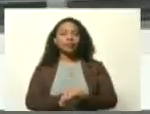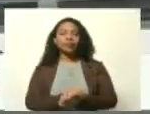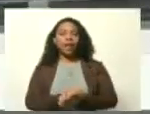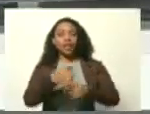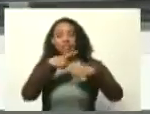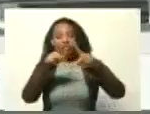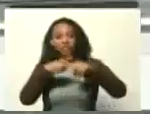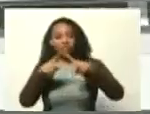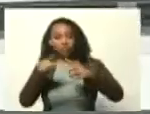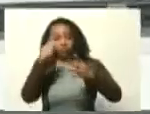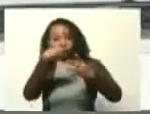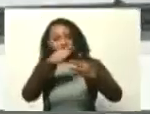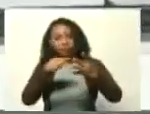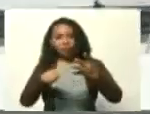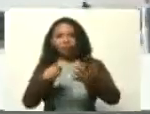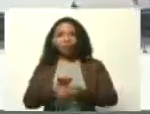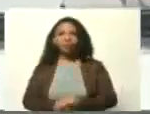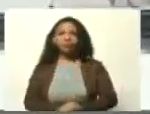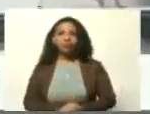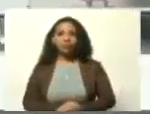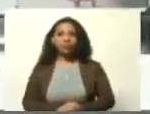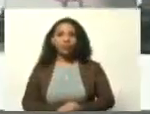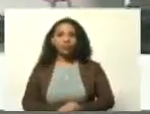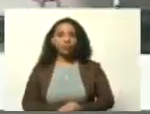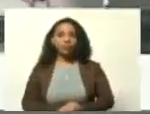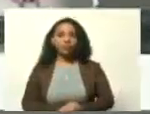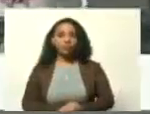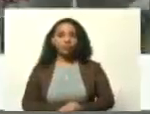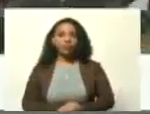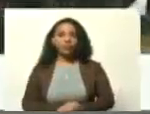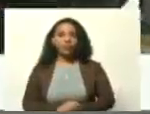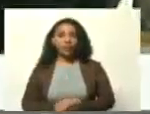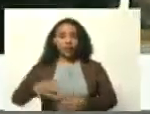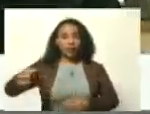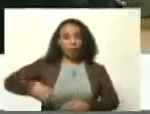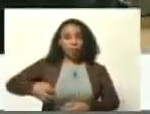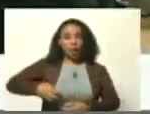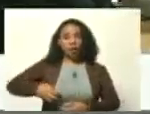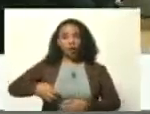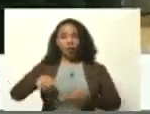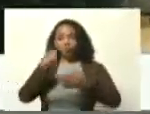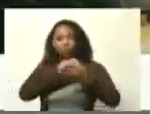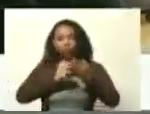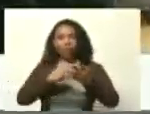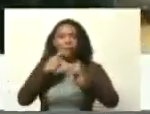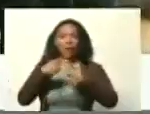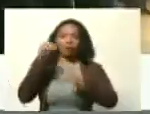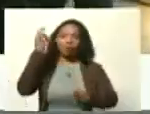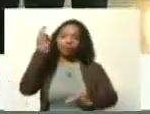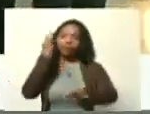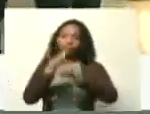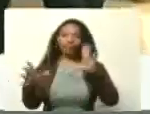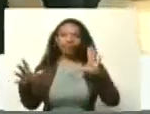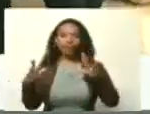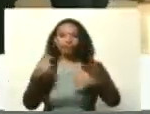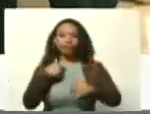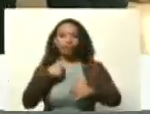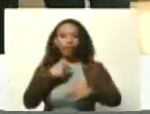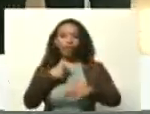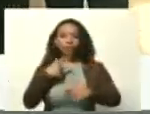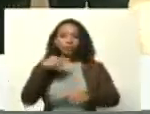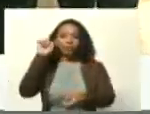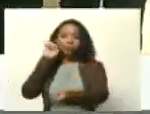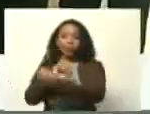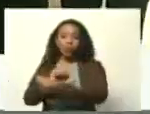El Heraldo, El Cojo Ilustrado, Élite, Caricaturas y Fantoches. Pero lastimosamente tuve que ir preso